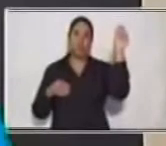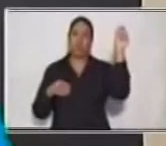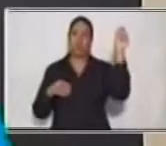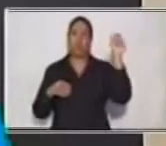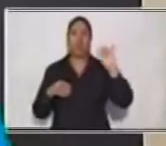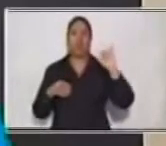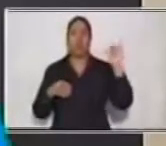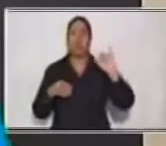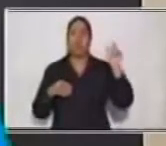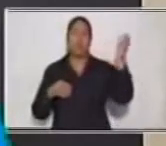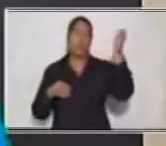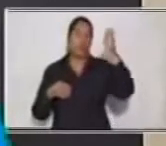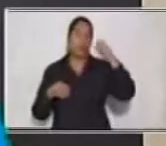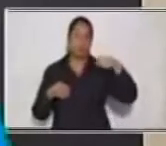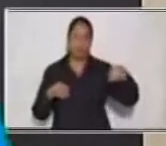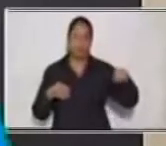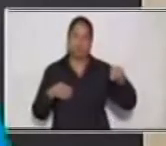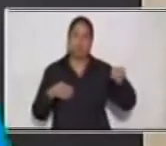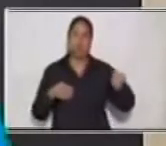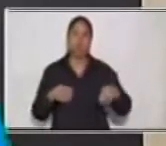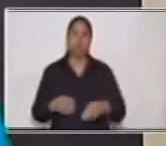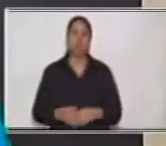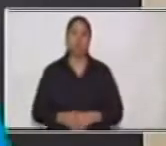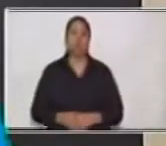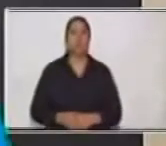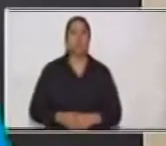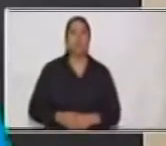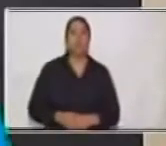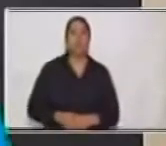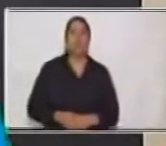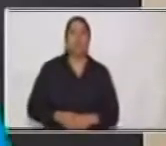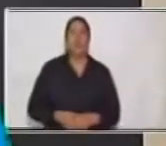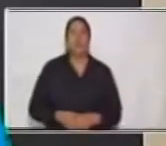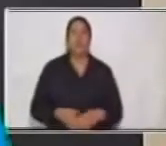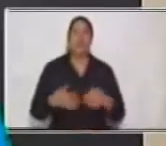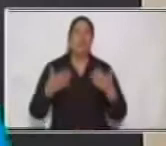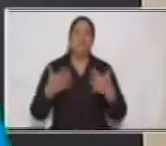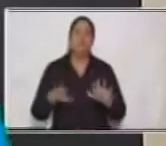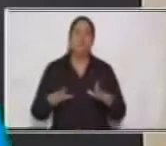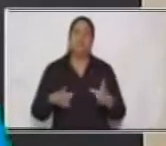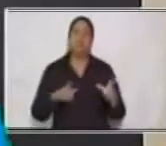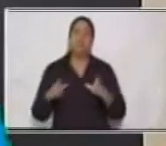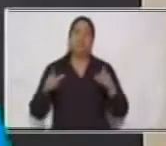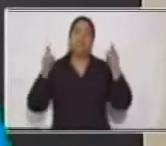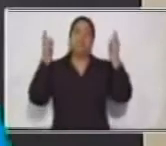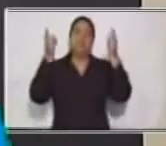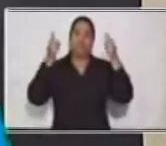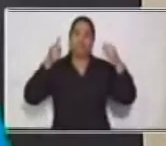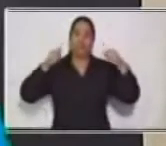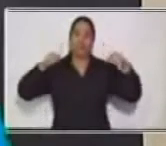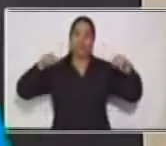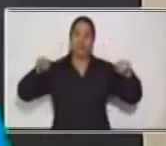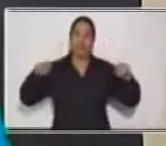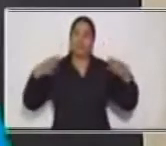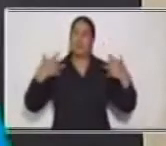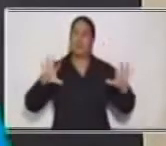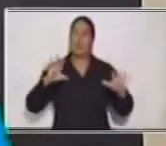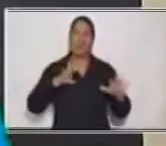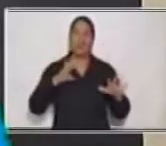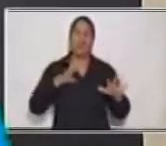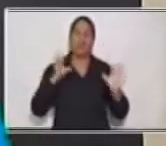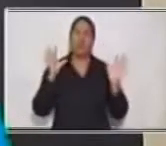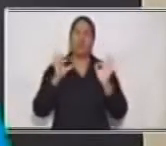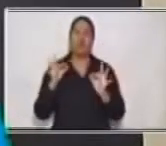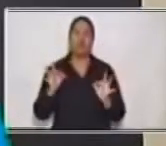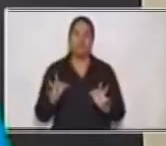manera aquí abajo. Y entonces ya tenemos nuestra gráfica de la hipérbola.